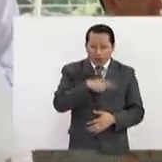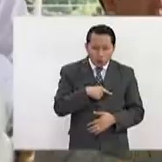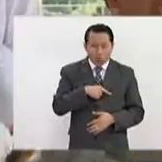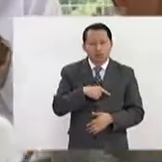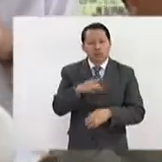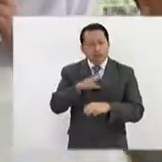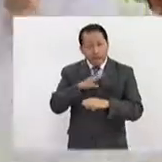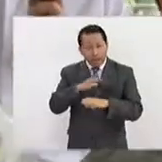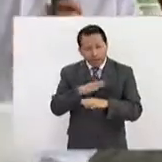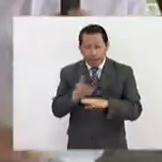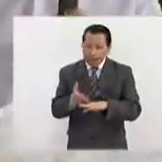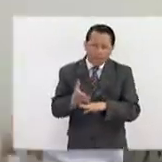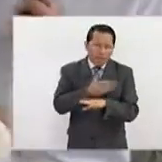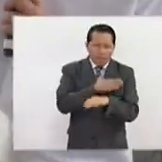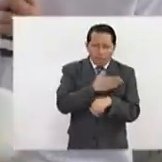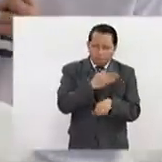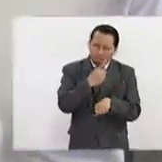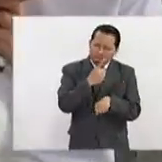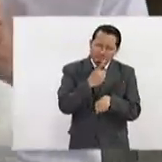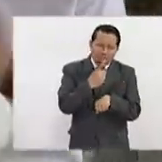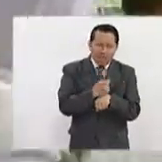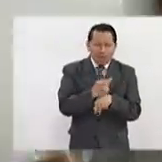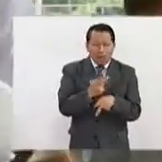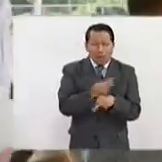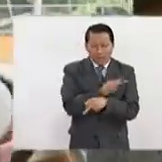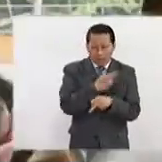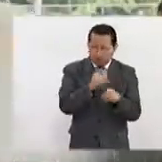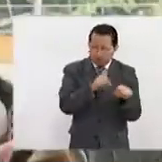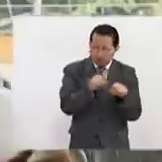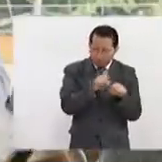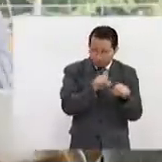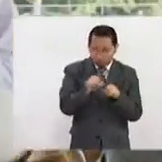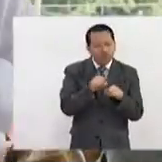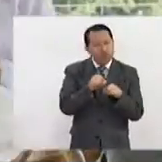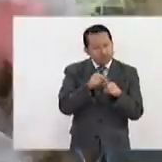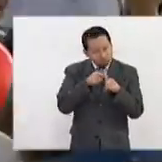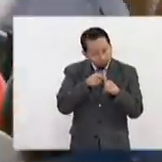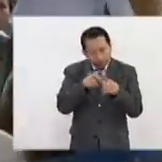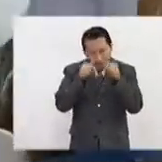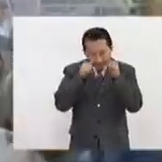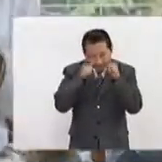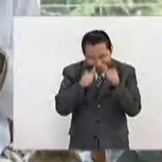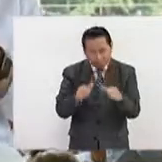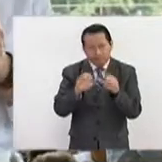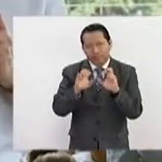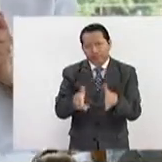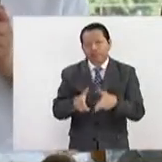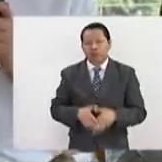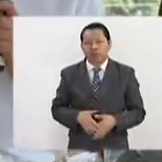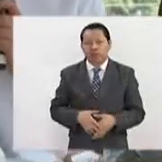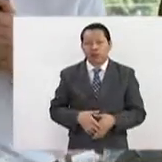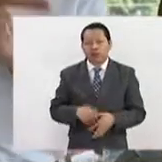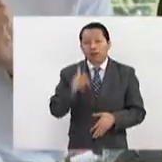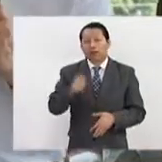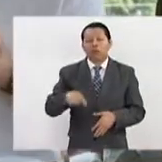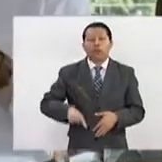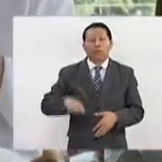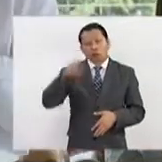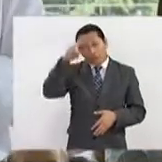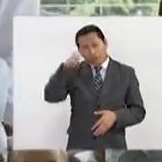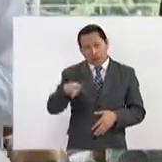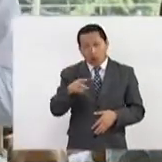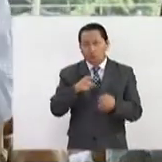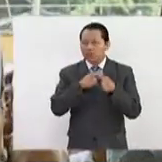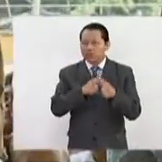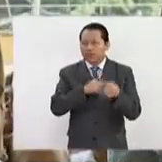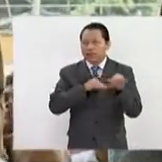han estado desde el primer momento y no se han separado de Chiapas. Dijo que el gobierno mexicano seguirá